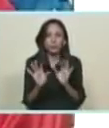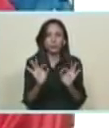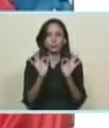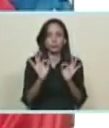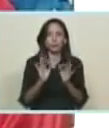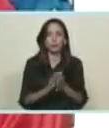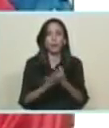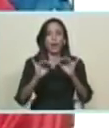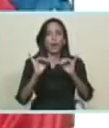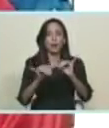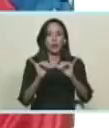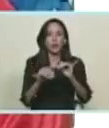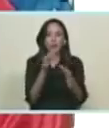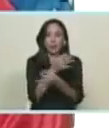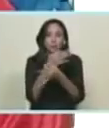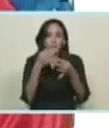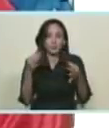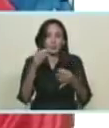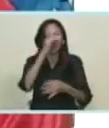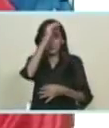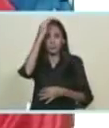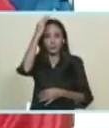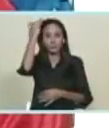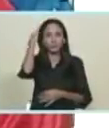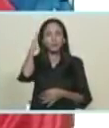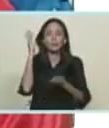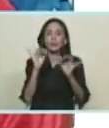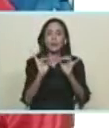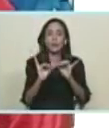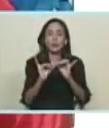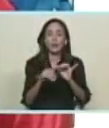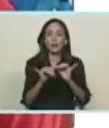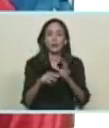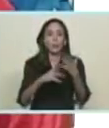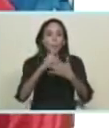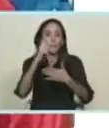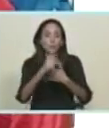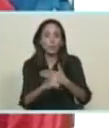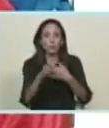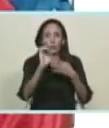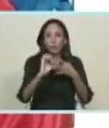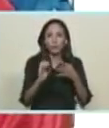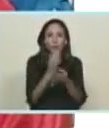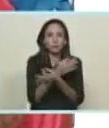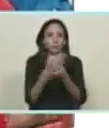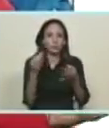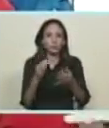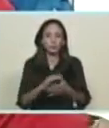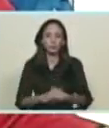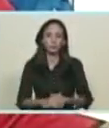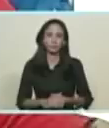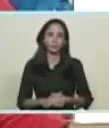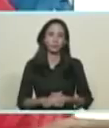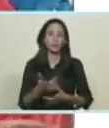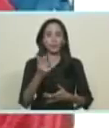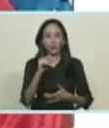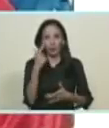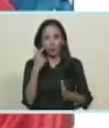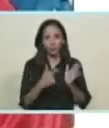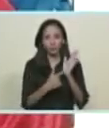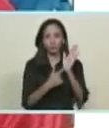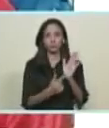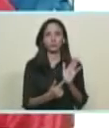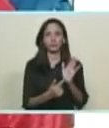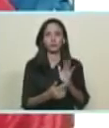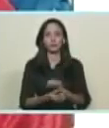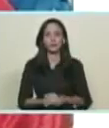Ingeniería de detalle, ¿qué llaman? Ingeniería de detalle de planificación estratégica. Aquí tiene,